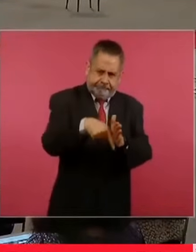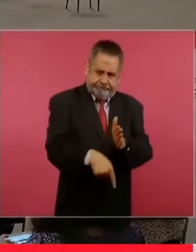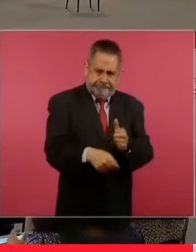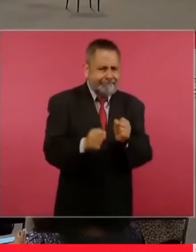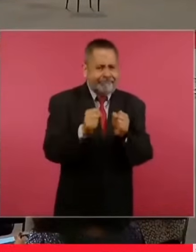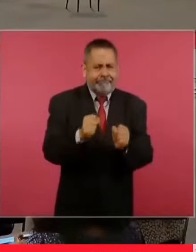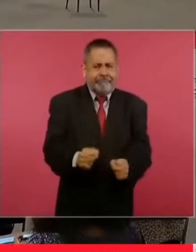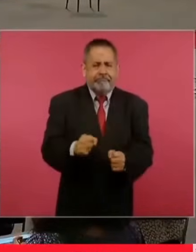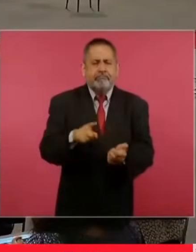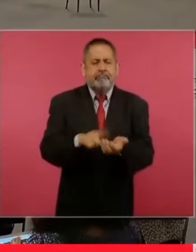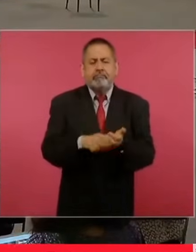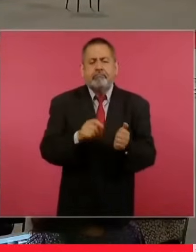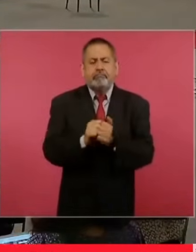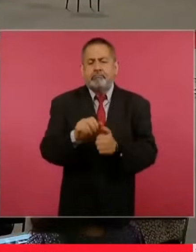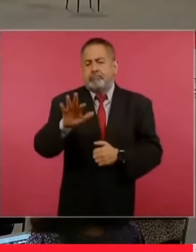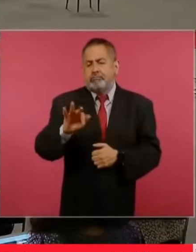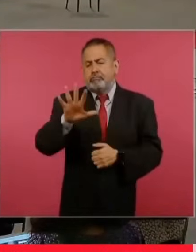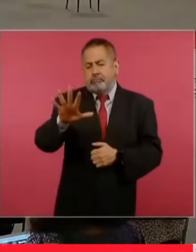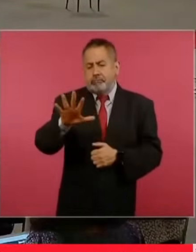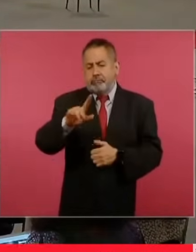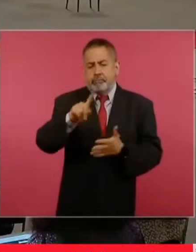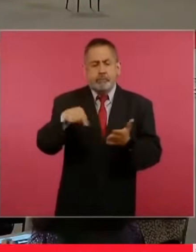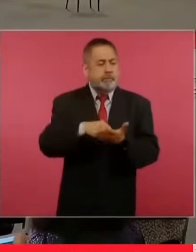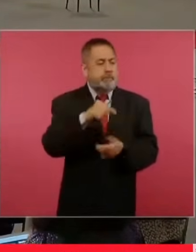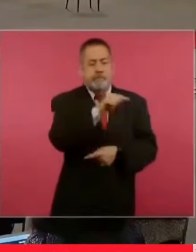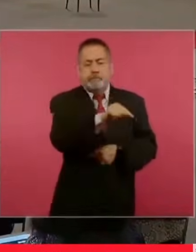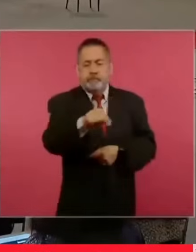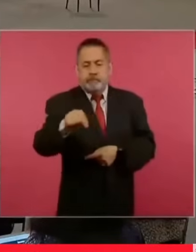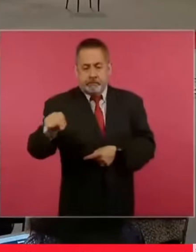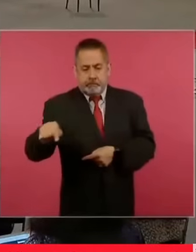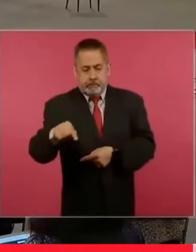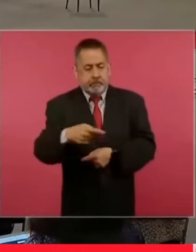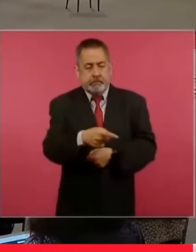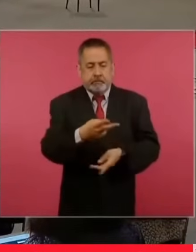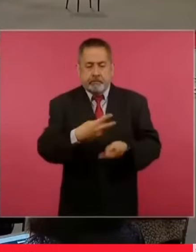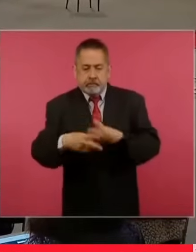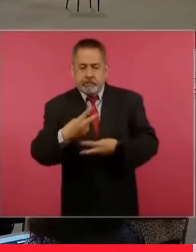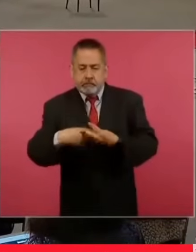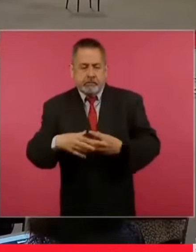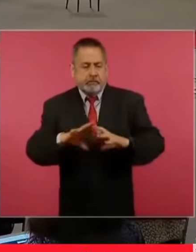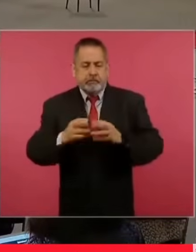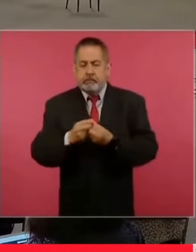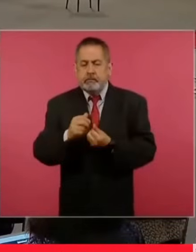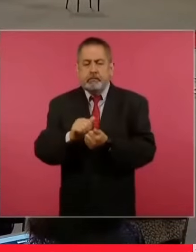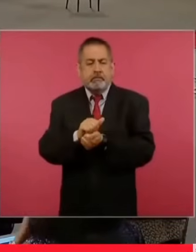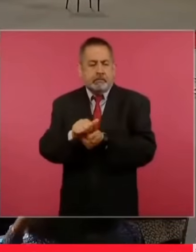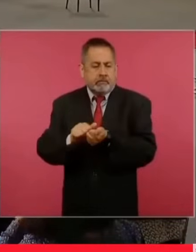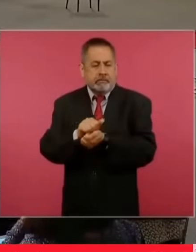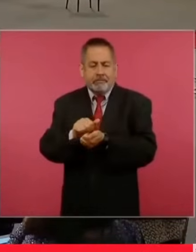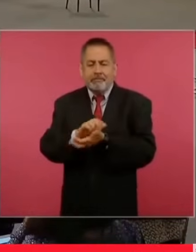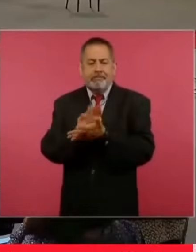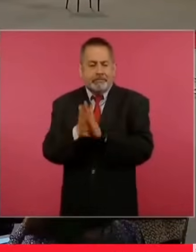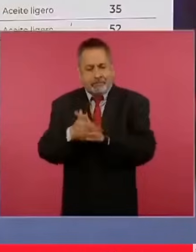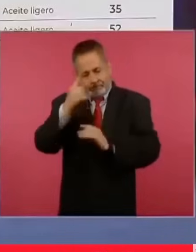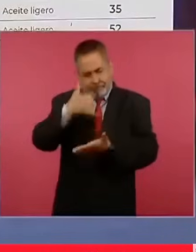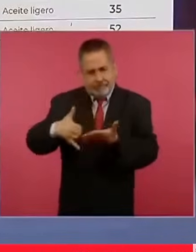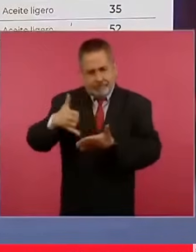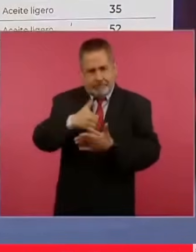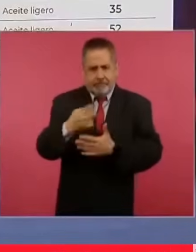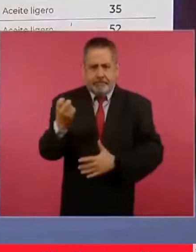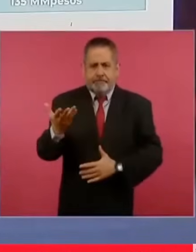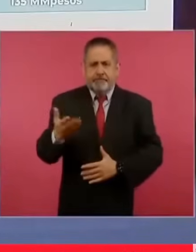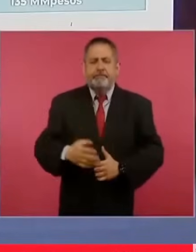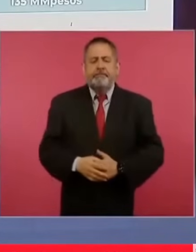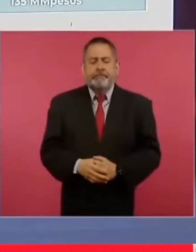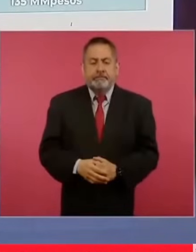de 45 pozos que va a permitir la producción de aceite de inmediato para la siguiente administración. Esos son los campos. La que